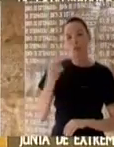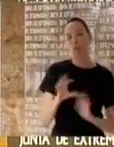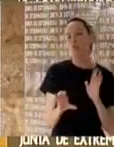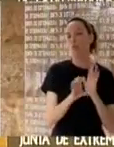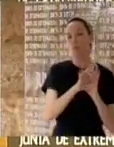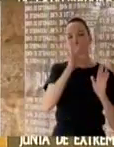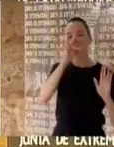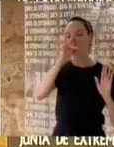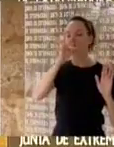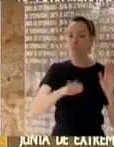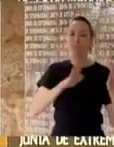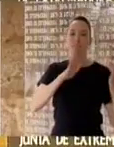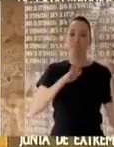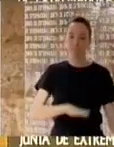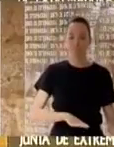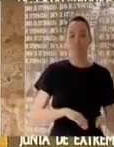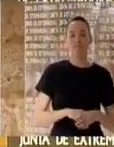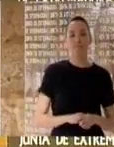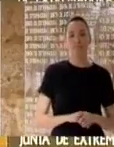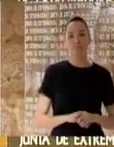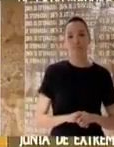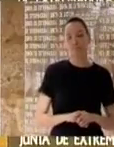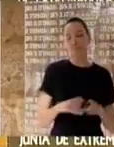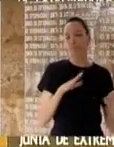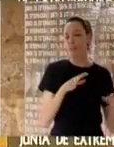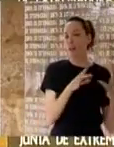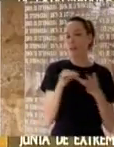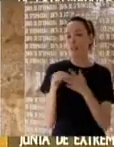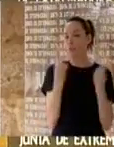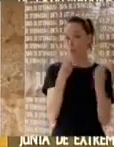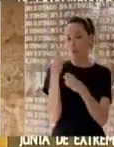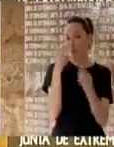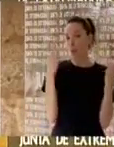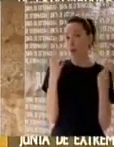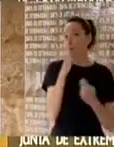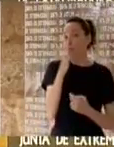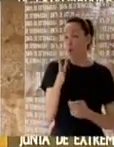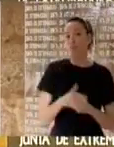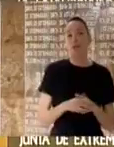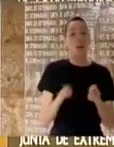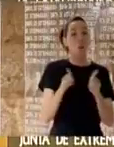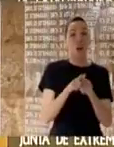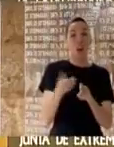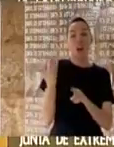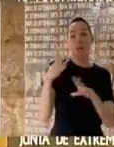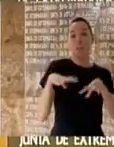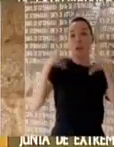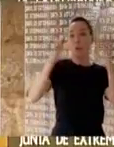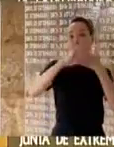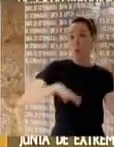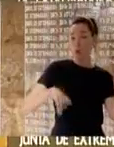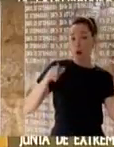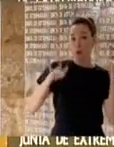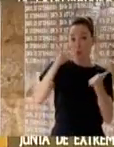ejercen el liderazgo de instituciones públicas. Para que aquello que ocurrió ayer en el Palau de la Generalitat y para aquello que